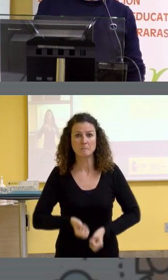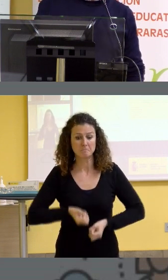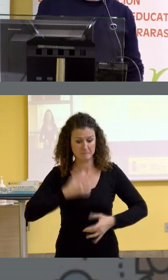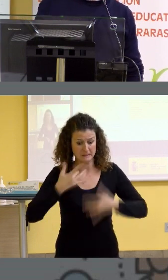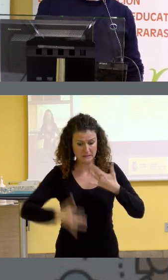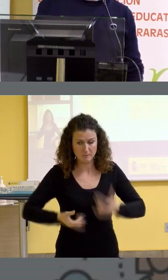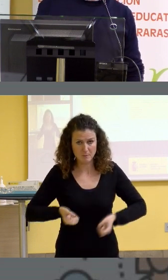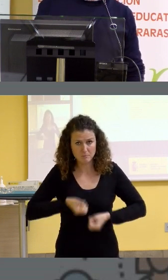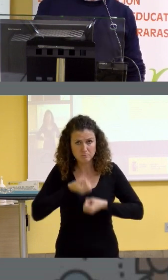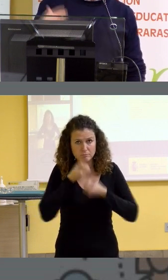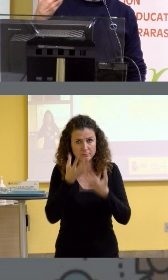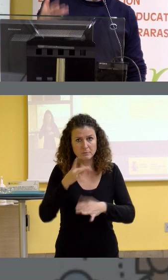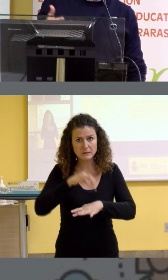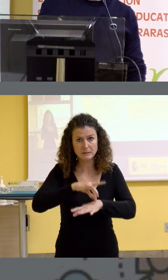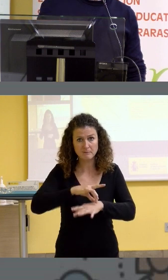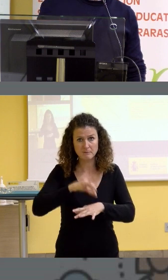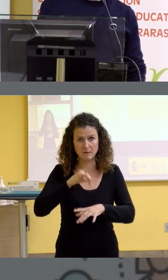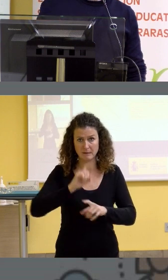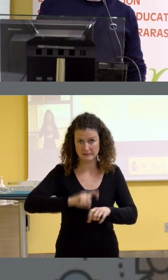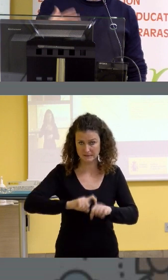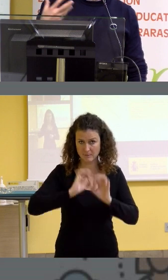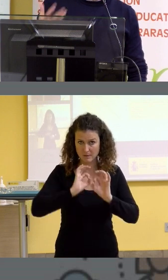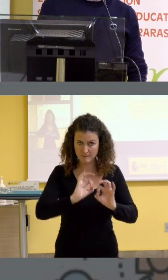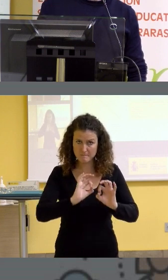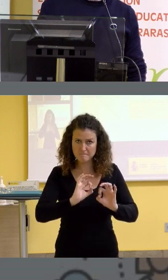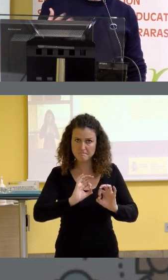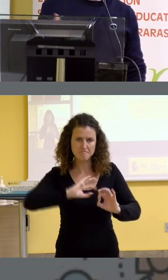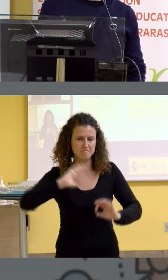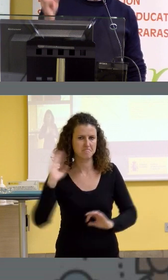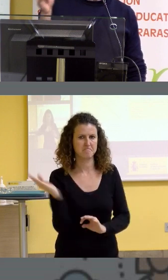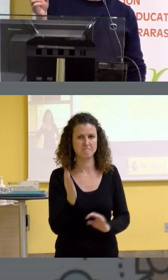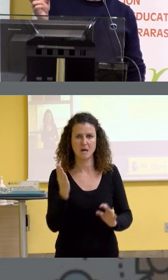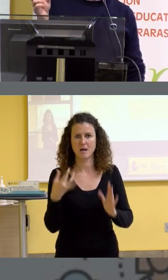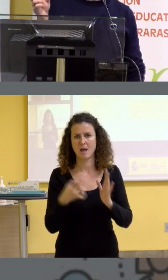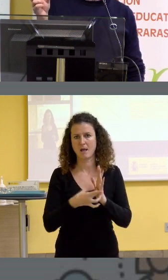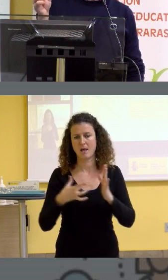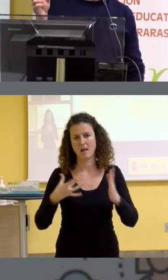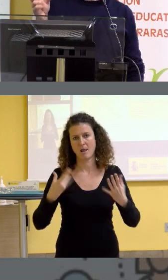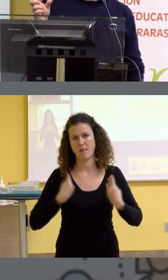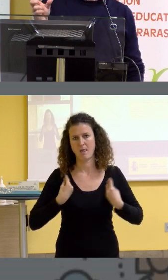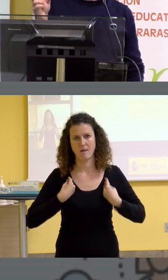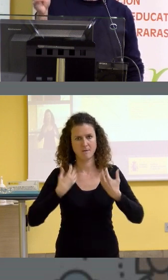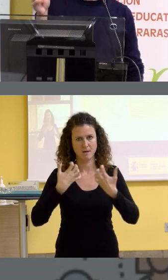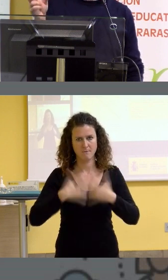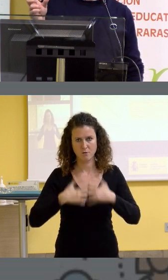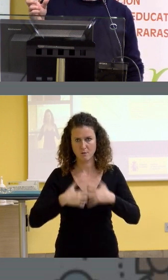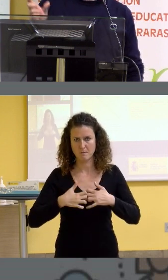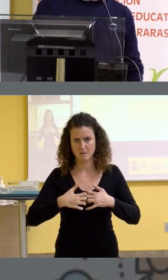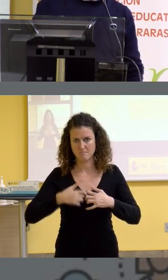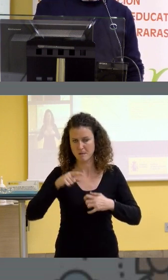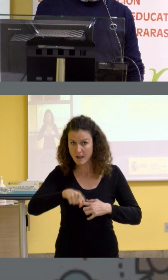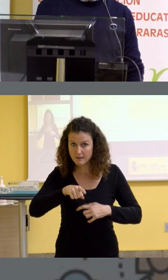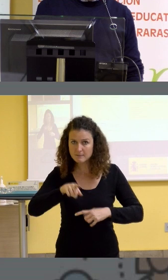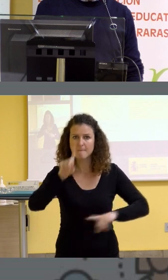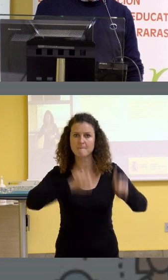síntomas en este tipo de enfermedades impacta directamente sobre la calidad de vida y la funcionalidad. Ese posiblemente es el gran